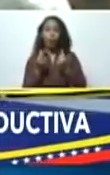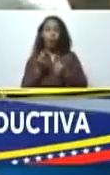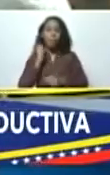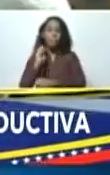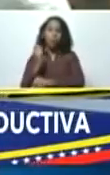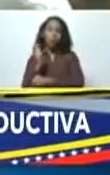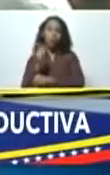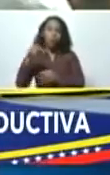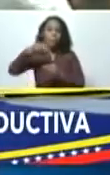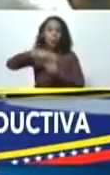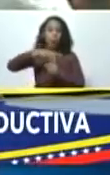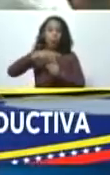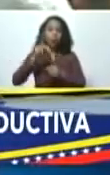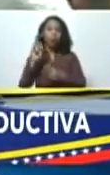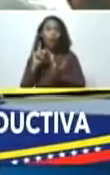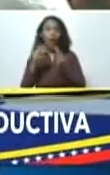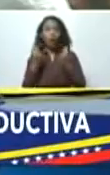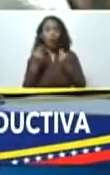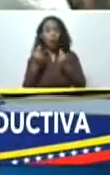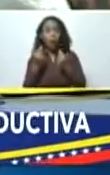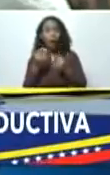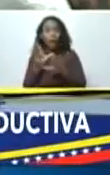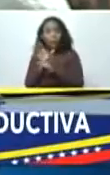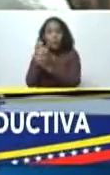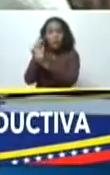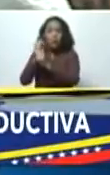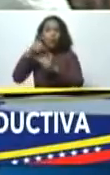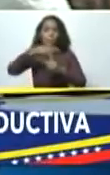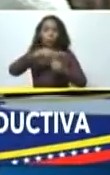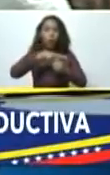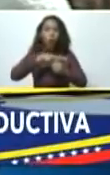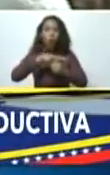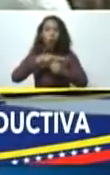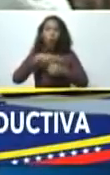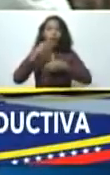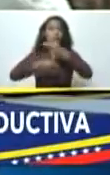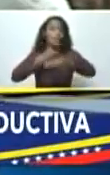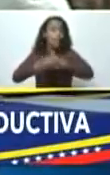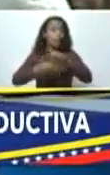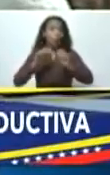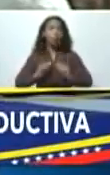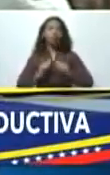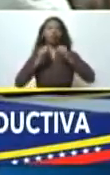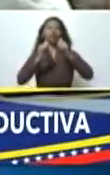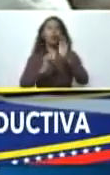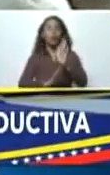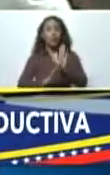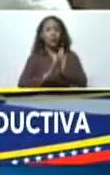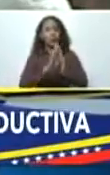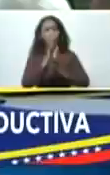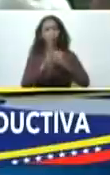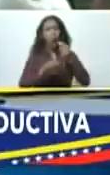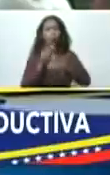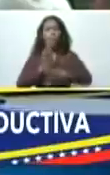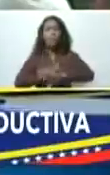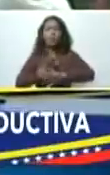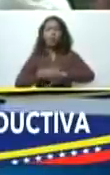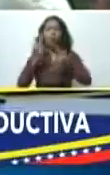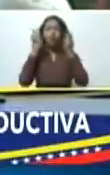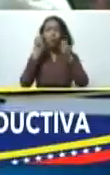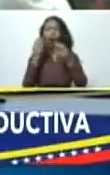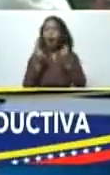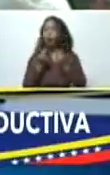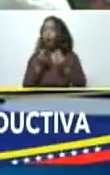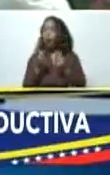rentista petrolera, de la economía dependiente petrolera, e hizo que comenzara a surgir, como ha surgido, una nueva